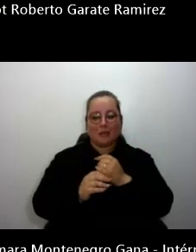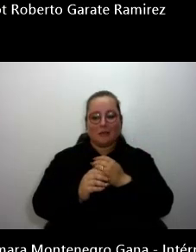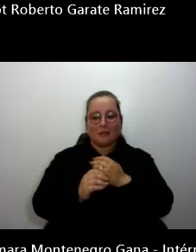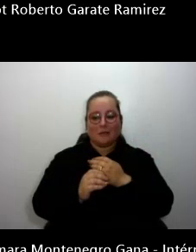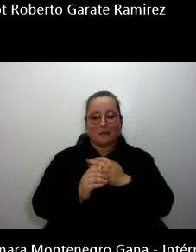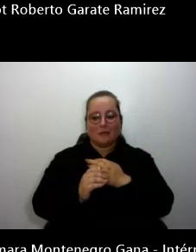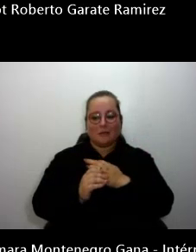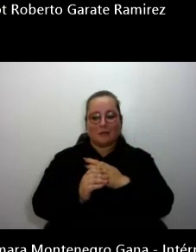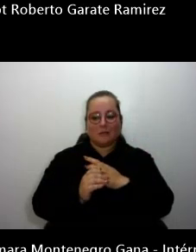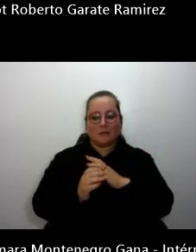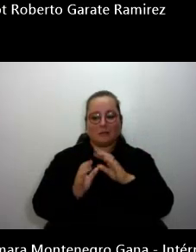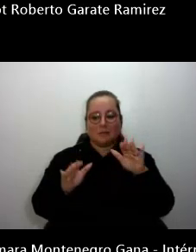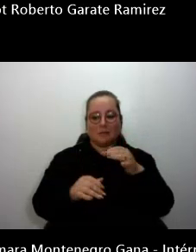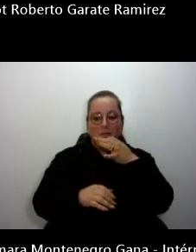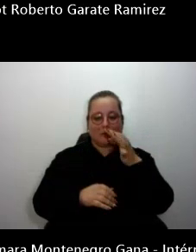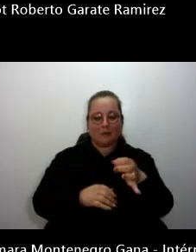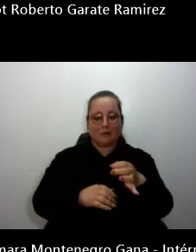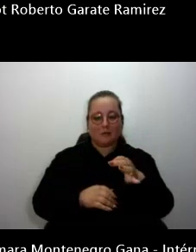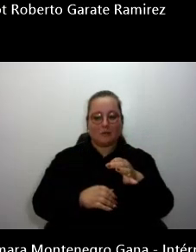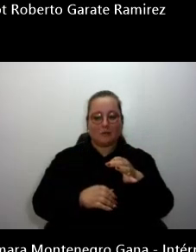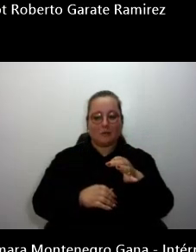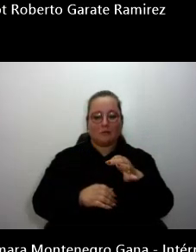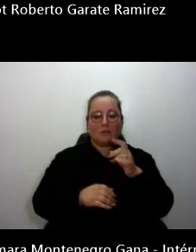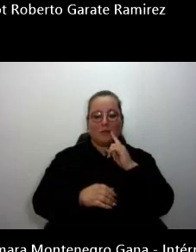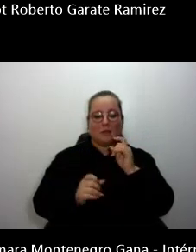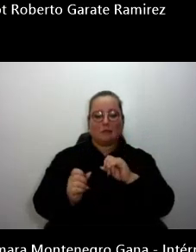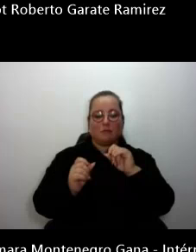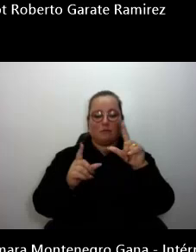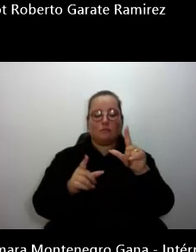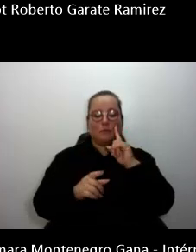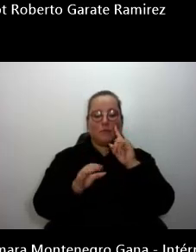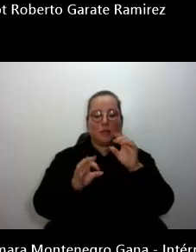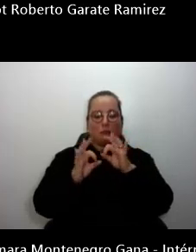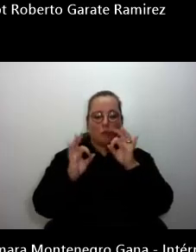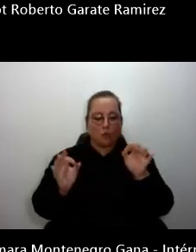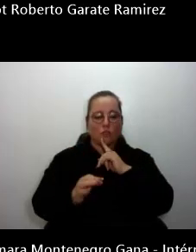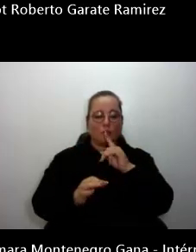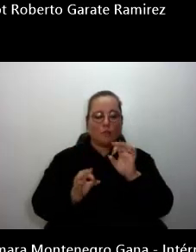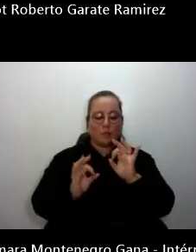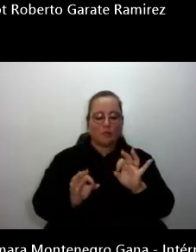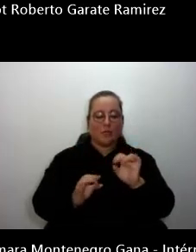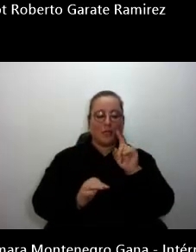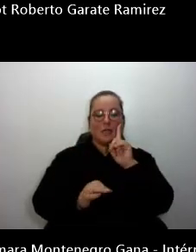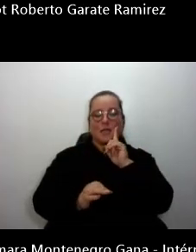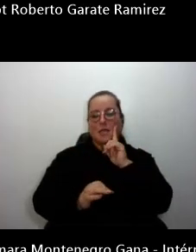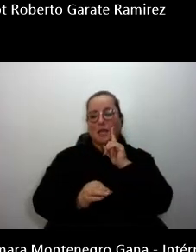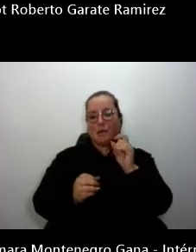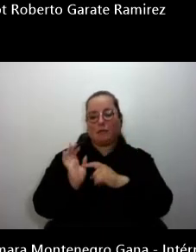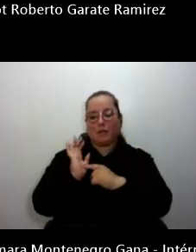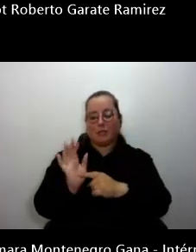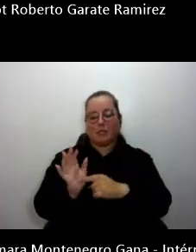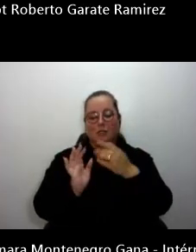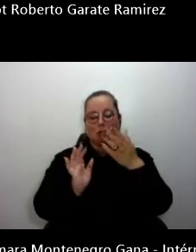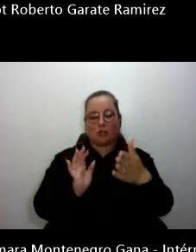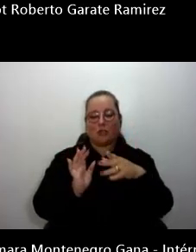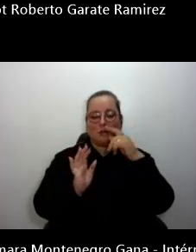a mencionar, ¿cierto?, todo esto va a estar disponible en la página de Educación Especial, la orientación, la presentación y